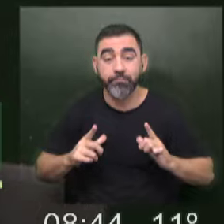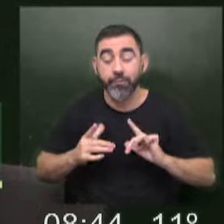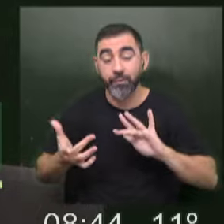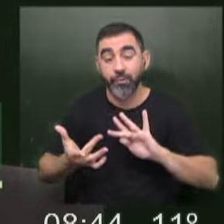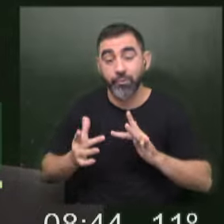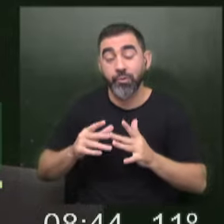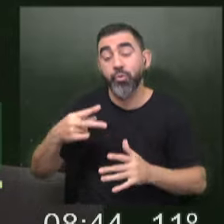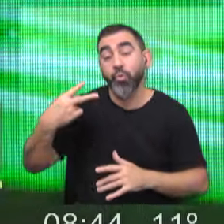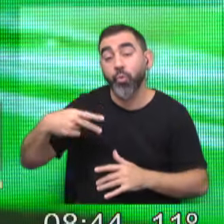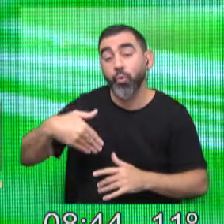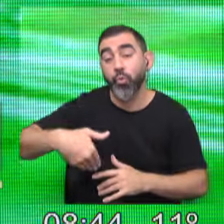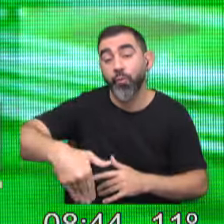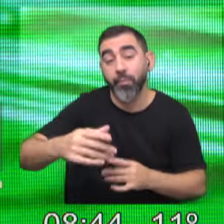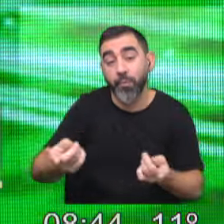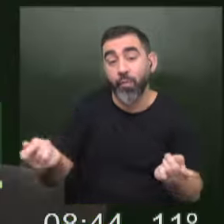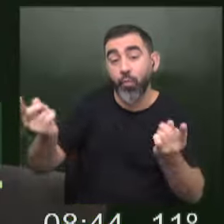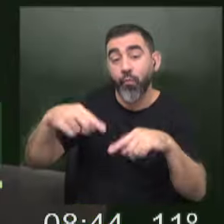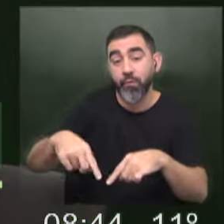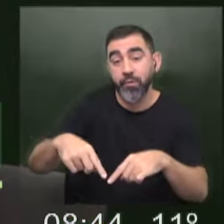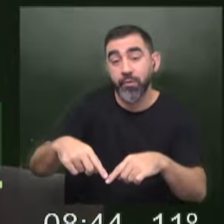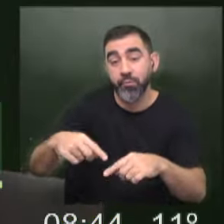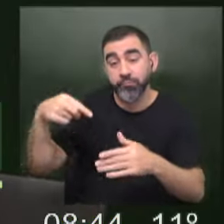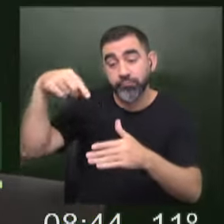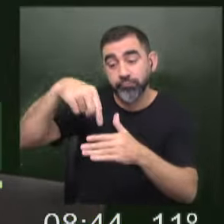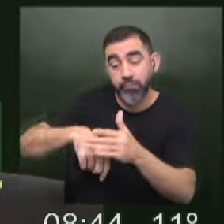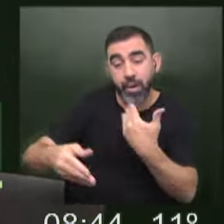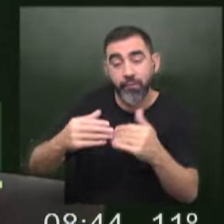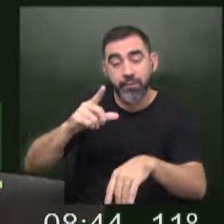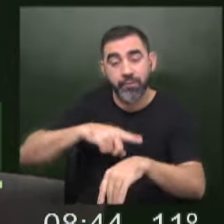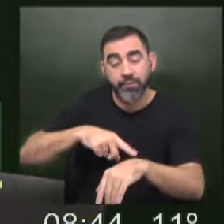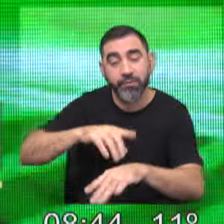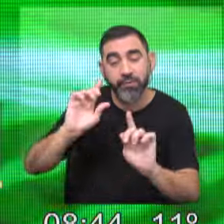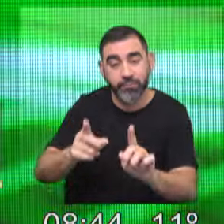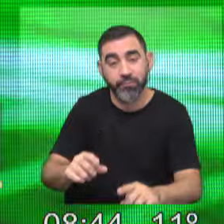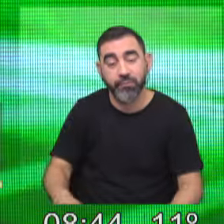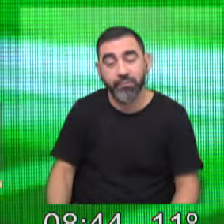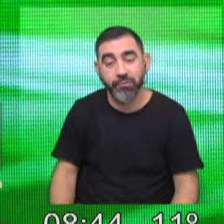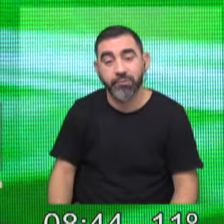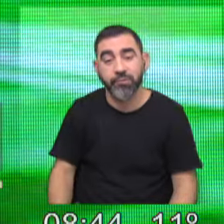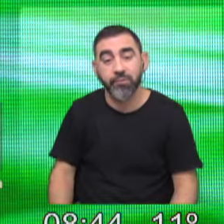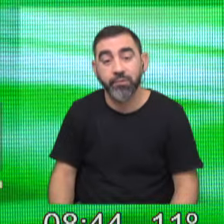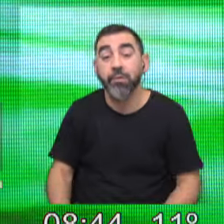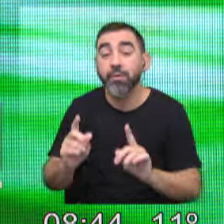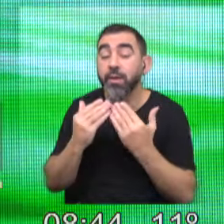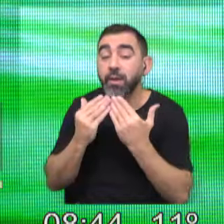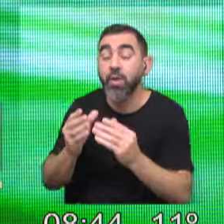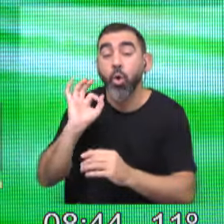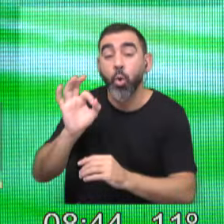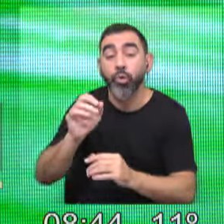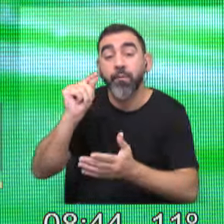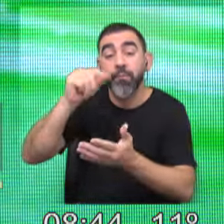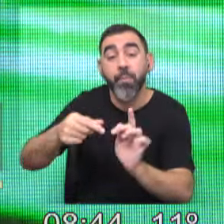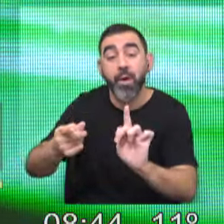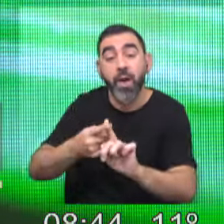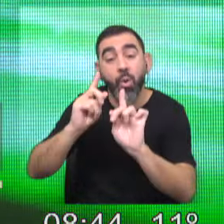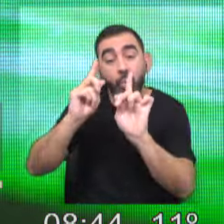contacto para noviembre, cuando vuelva, y poder profundizar con más tiempo sobre eso. Gracias. Me lo agradezco a ti, pero también en octubre, cuando firmemos el